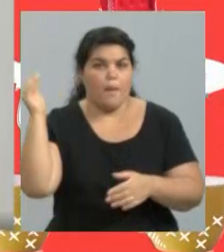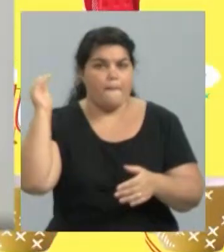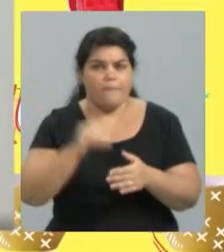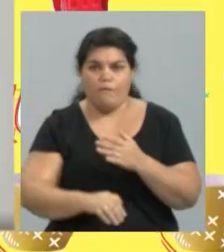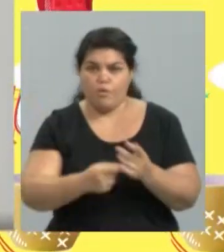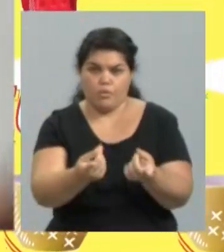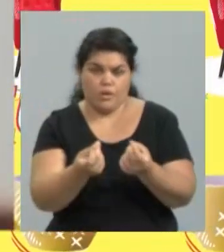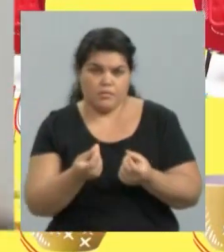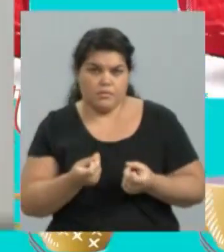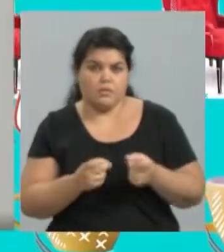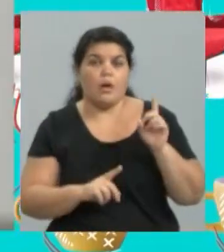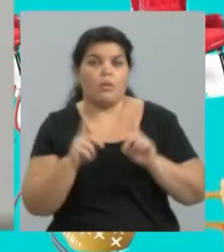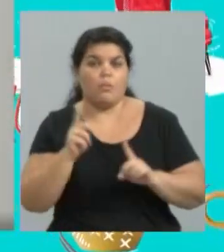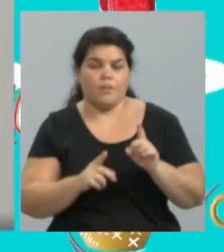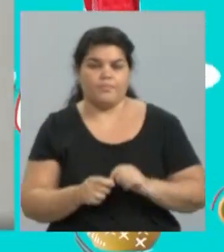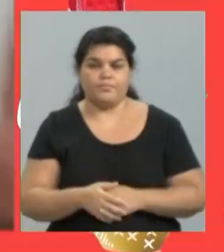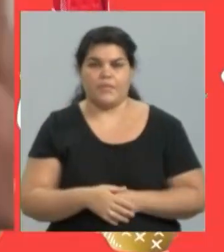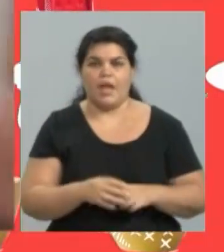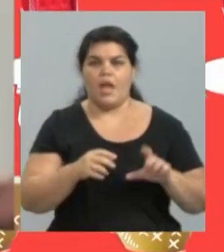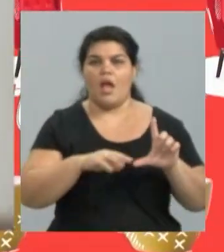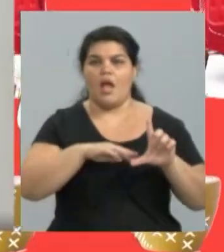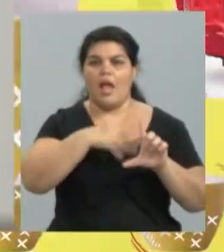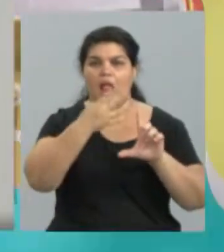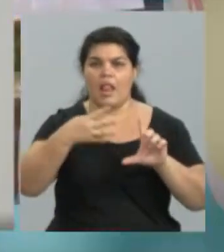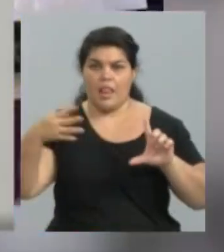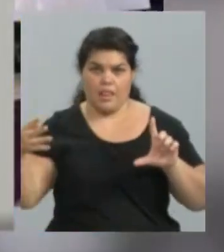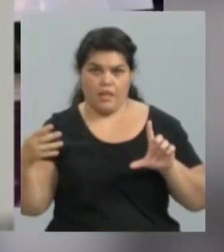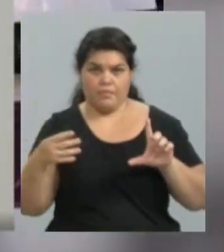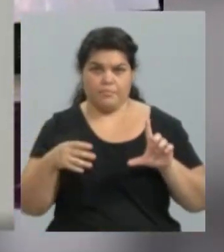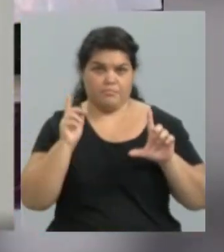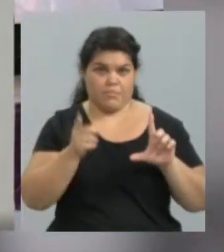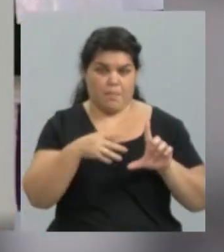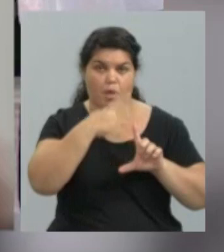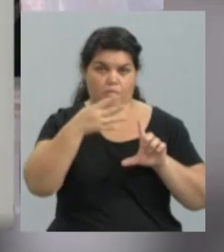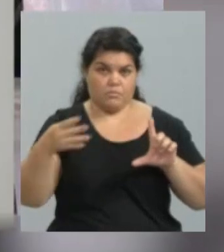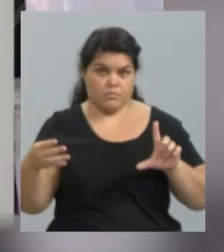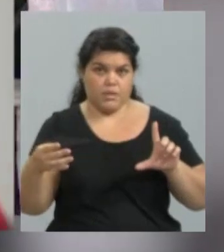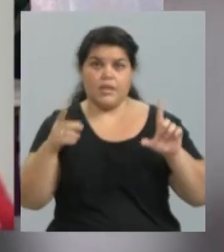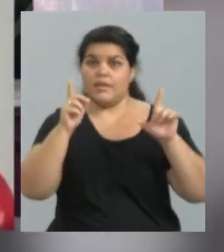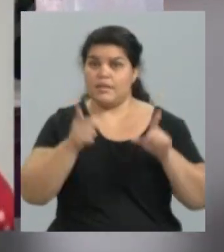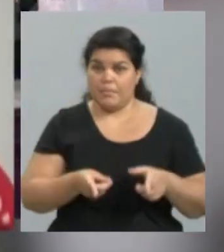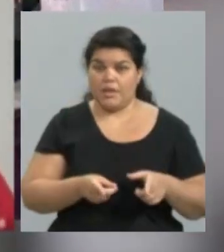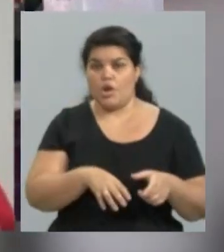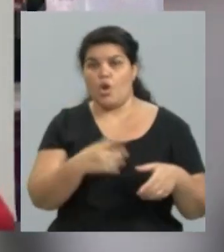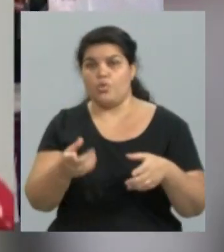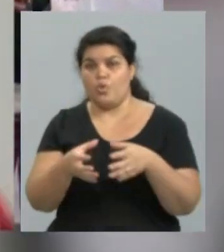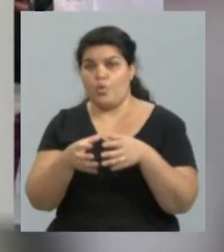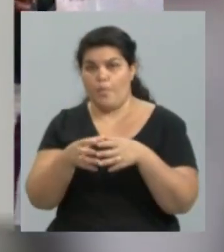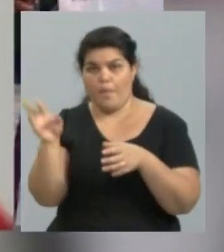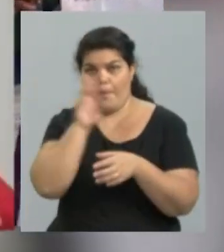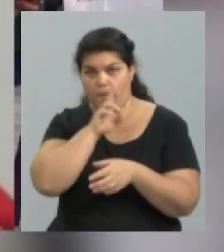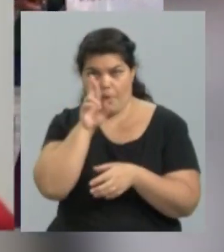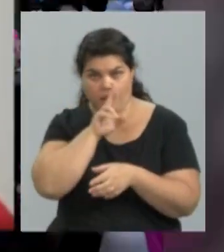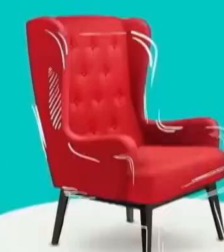tienen que ver con los colectivos LGBTQI+, ¿no? Luego con el colectivo de mujeres, porque hay